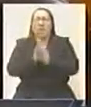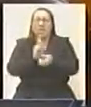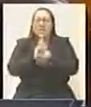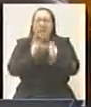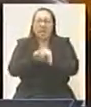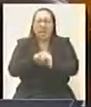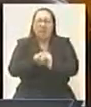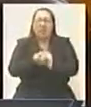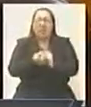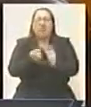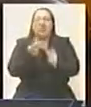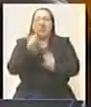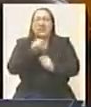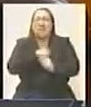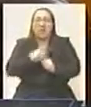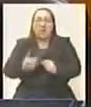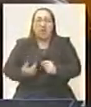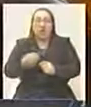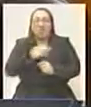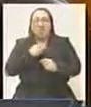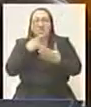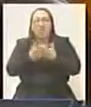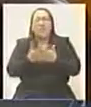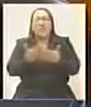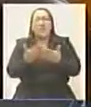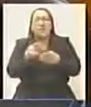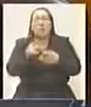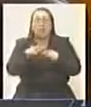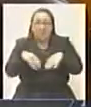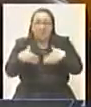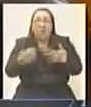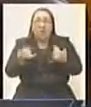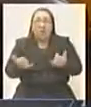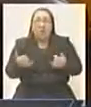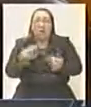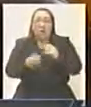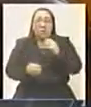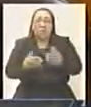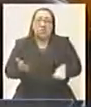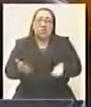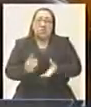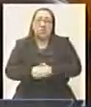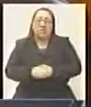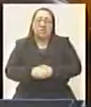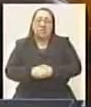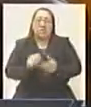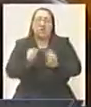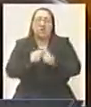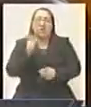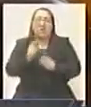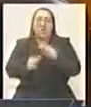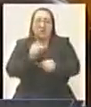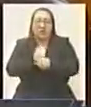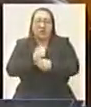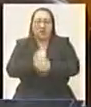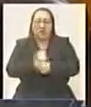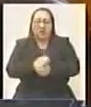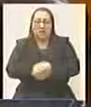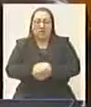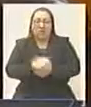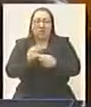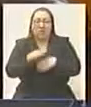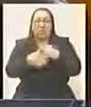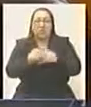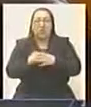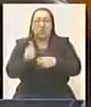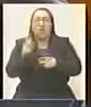reformas, señora ministra, hoy día están reclamando y usted puede hoy día resolverlas, tanto de los trabajadores administrativos como de